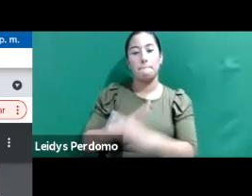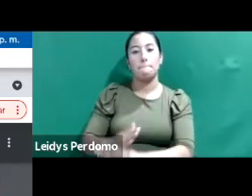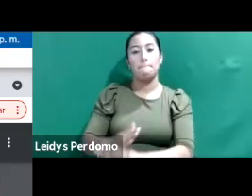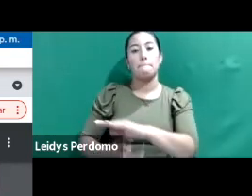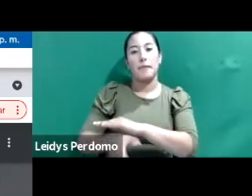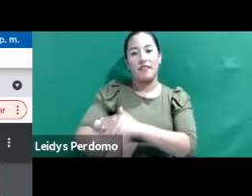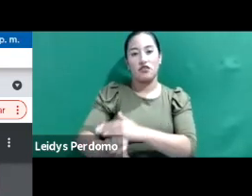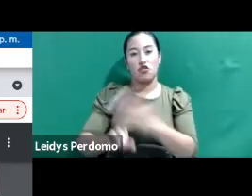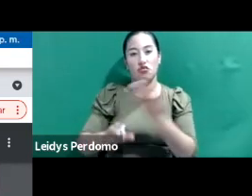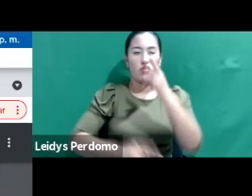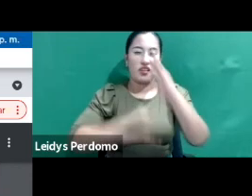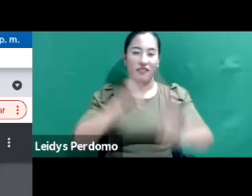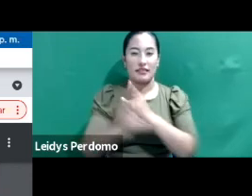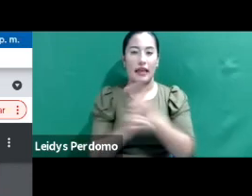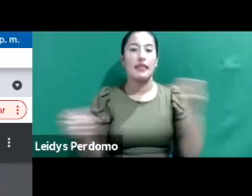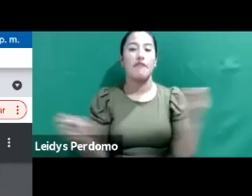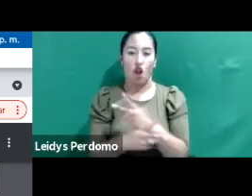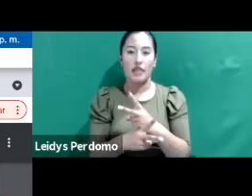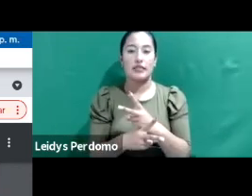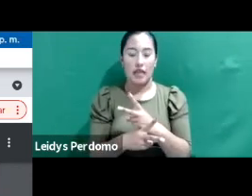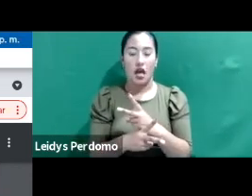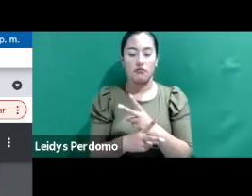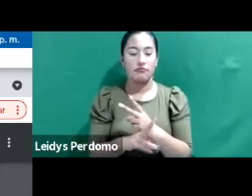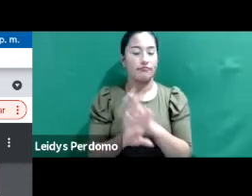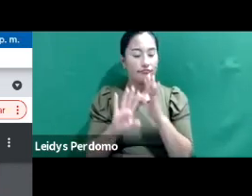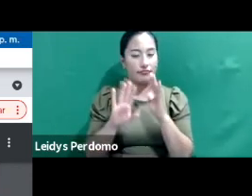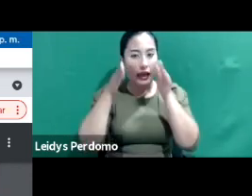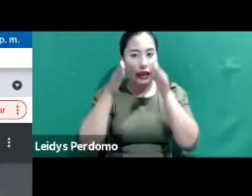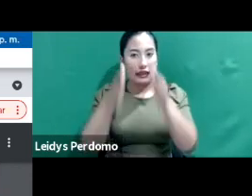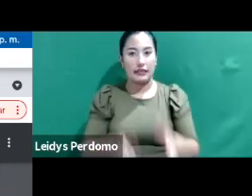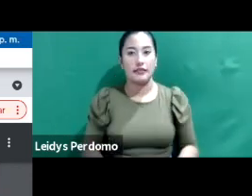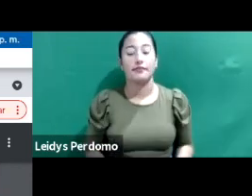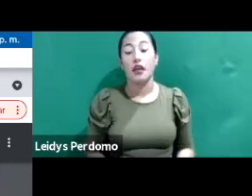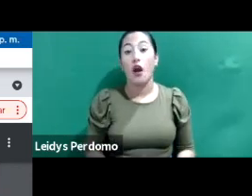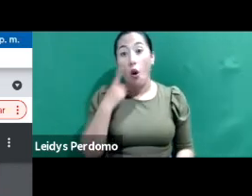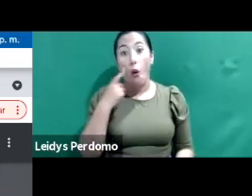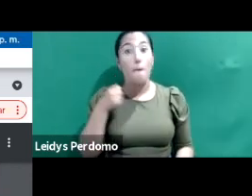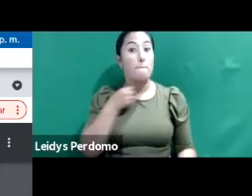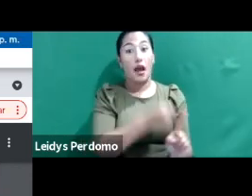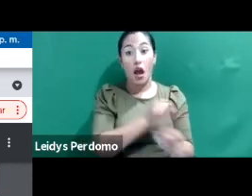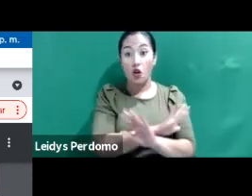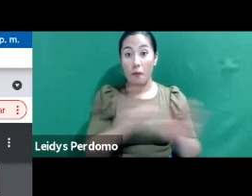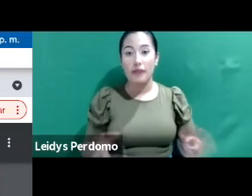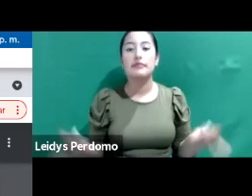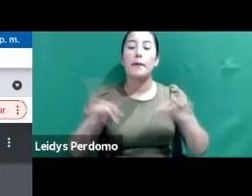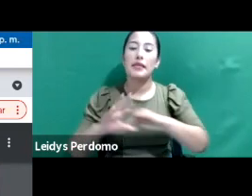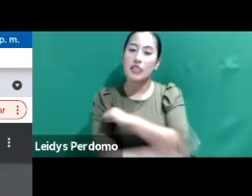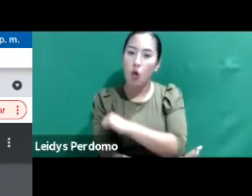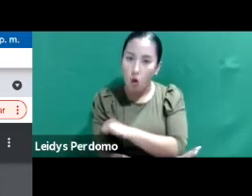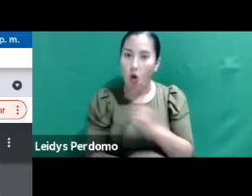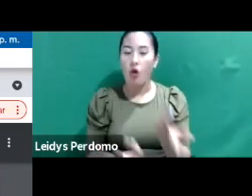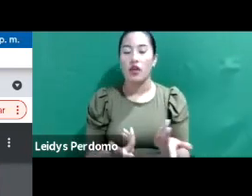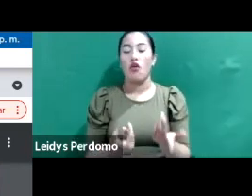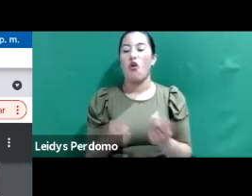violencias, va dirigido a prevención de violencias, pero es que fíjense que las violencias no solamente es el golpear y el pegar, es el maltrato psicológico, es el no confiar